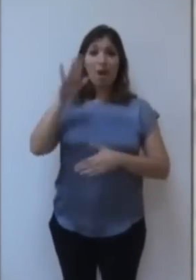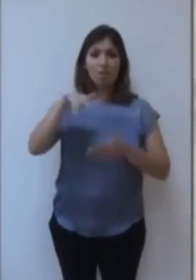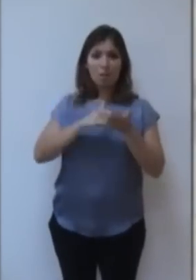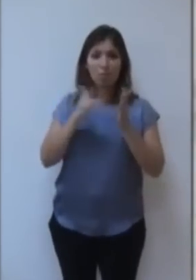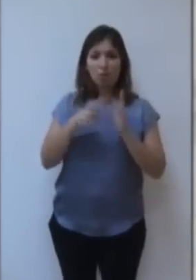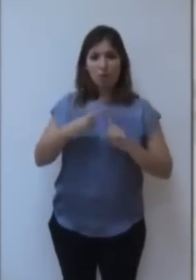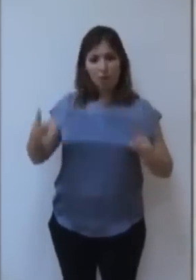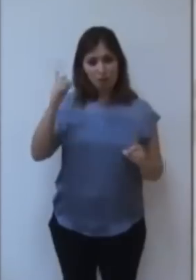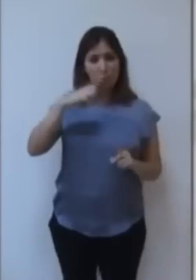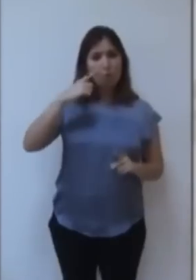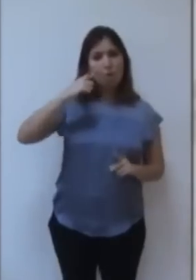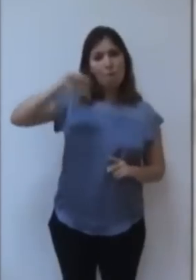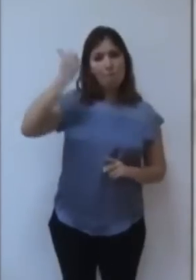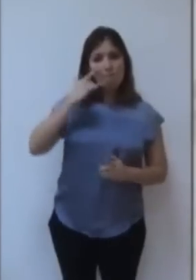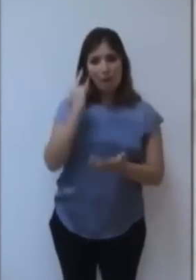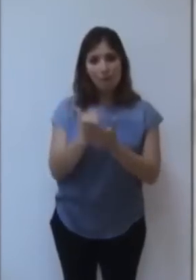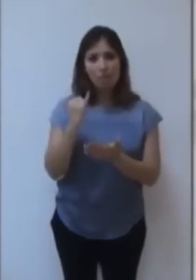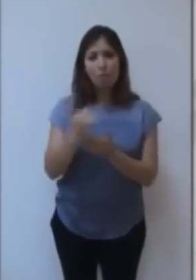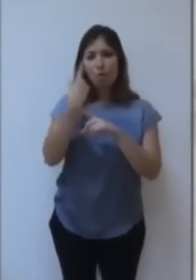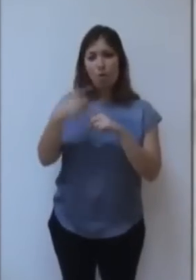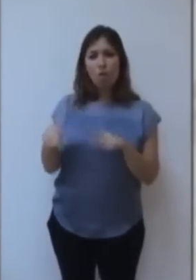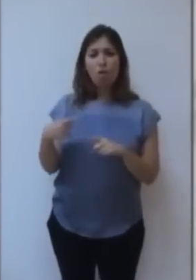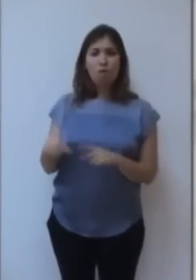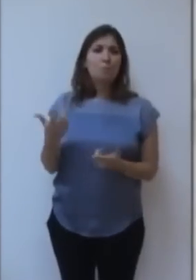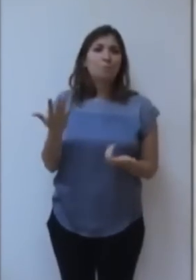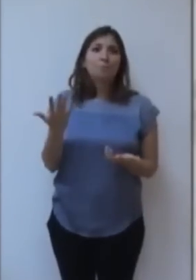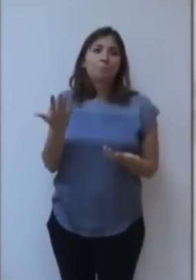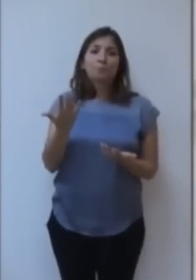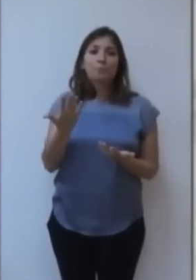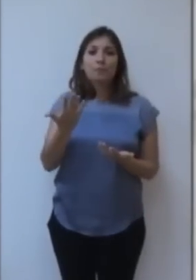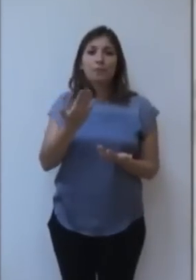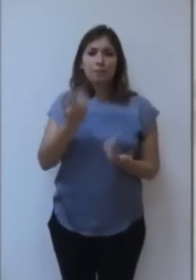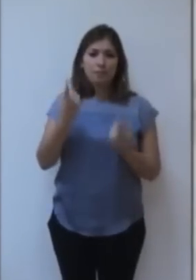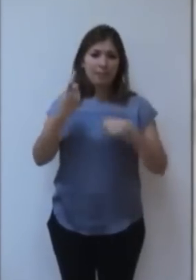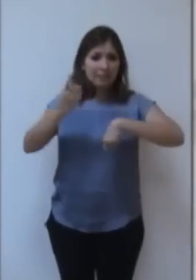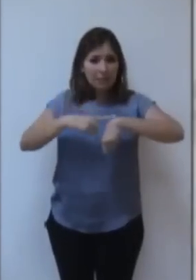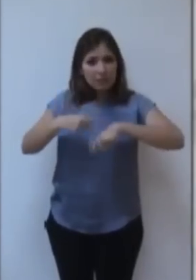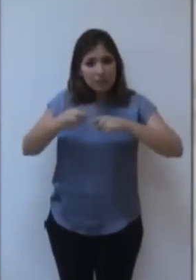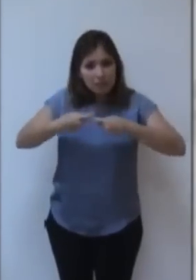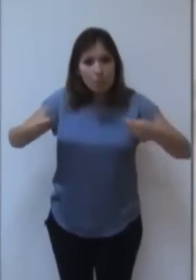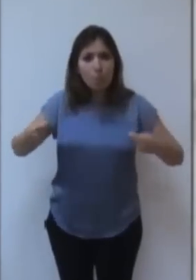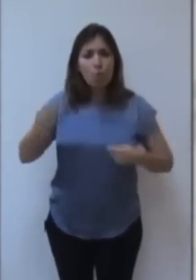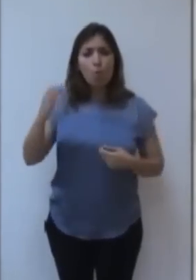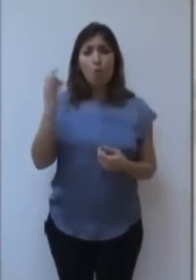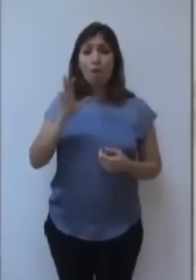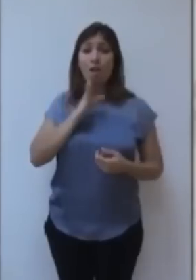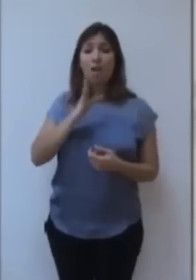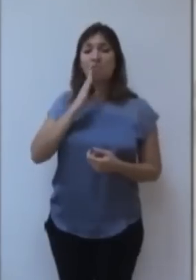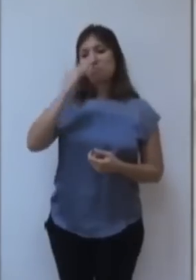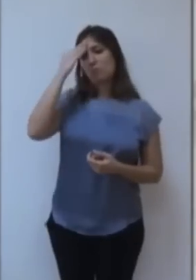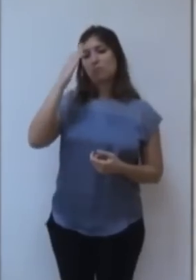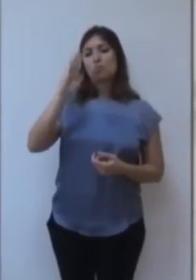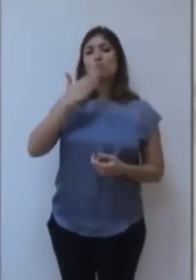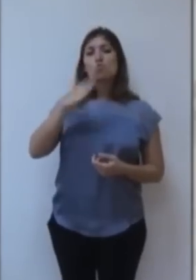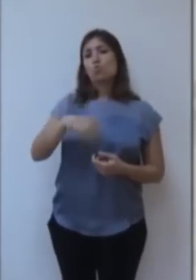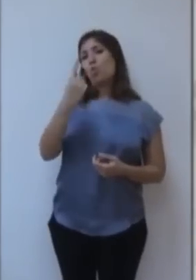hacer las validaciones o hacer las pruebas no es como, o sea, necesitan tiempo, no, pues a lo mejor lo que tú piensas que va a ser un